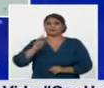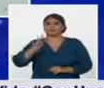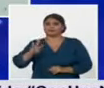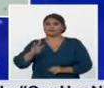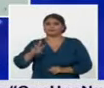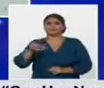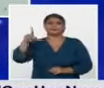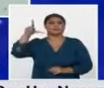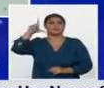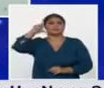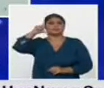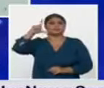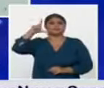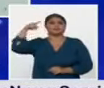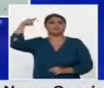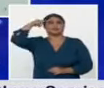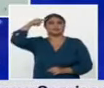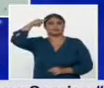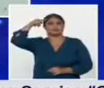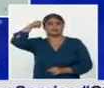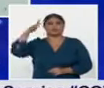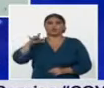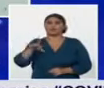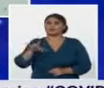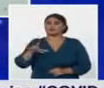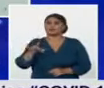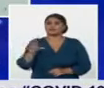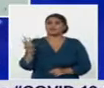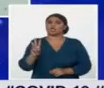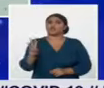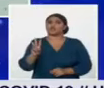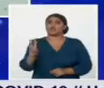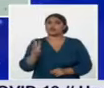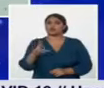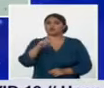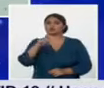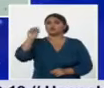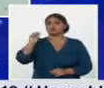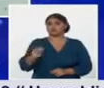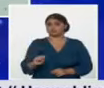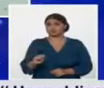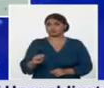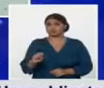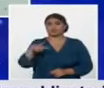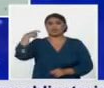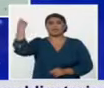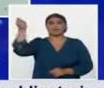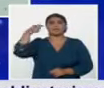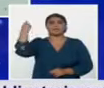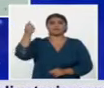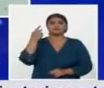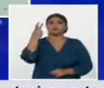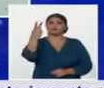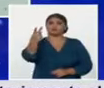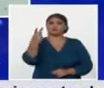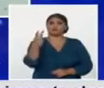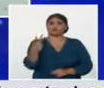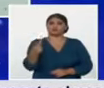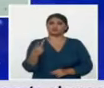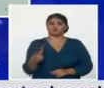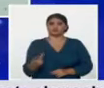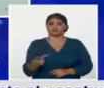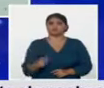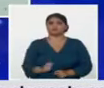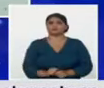Sandinos 15, en Guana y Consolación del Sur y Mantua, 2 en cada uno.